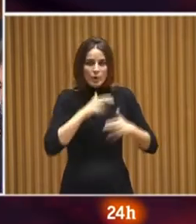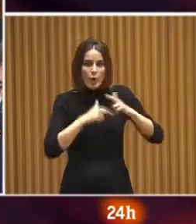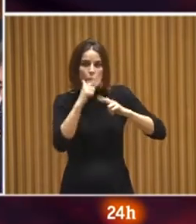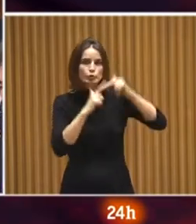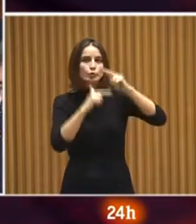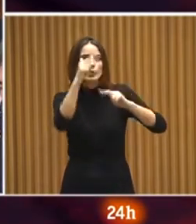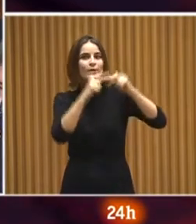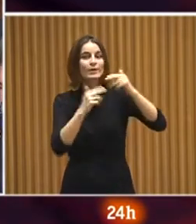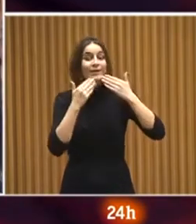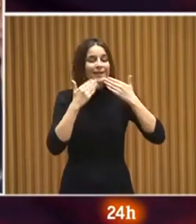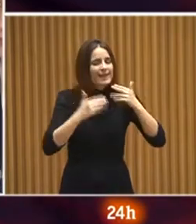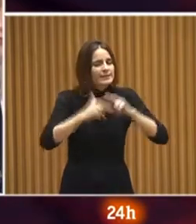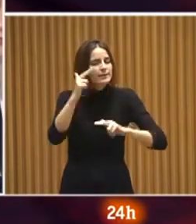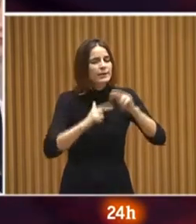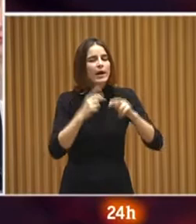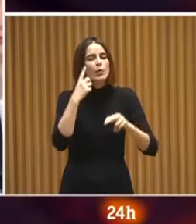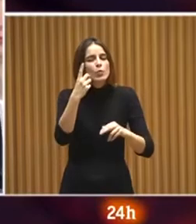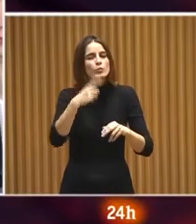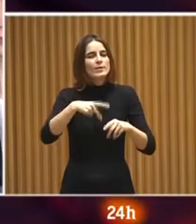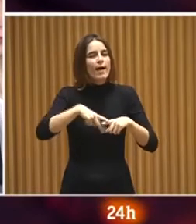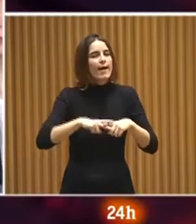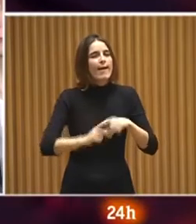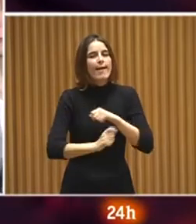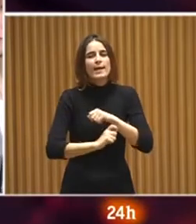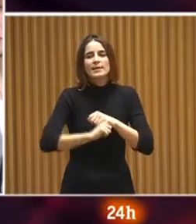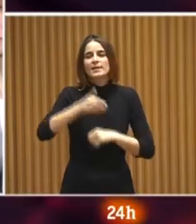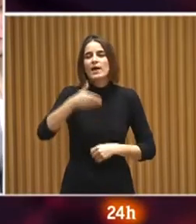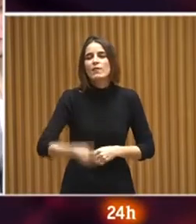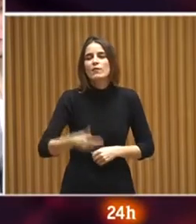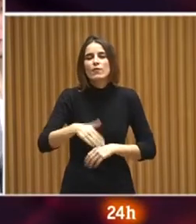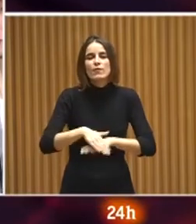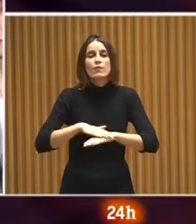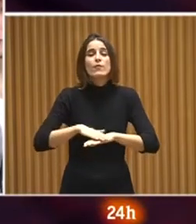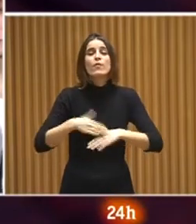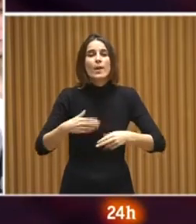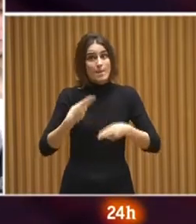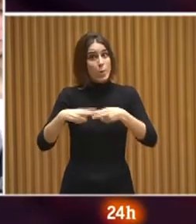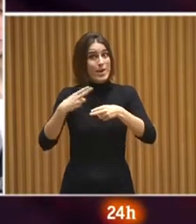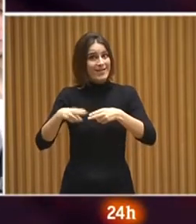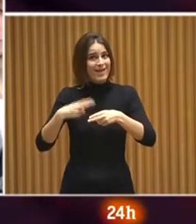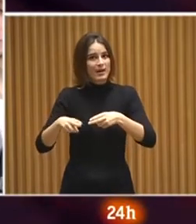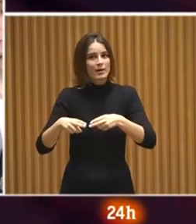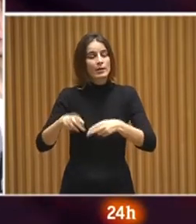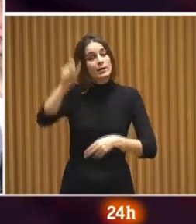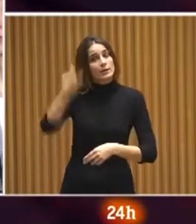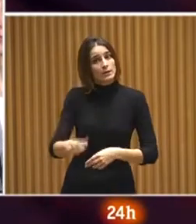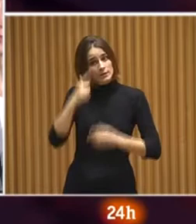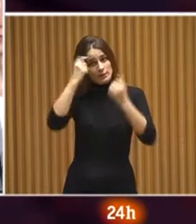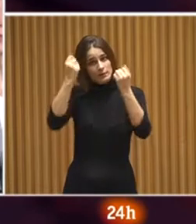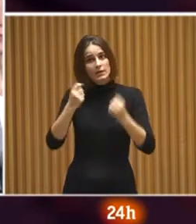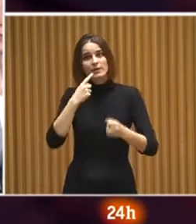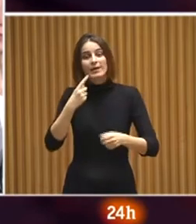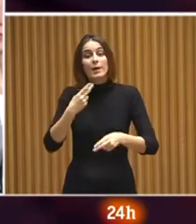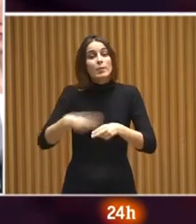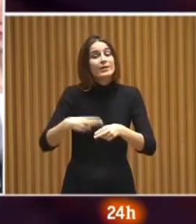política. Como afirmó Bernard Crick, la política necesita hombres dispuestos a actuar con libertad, pero los